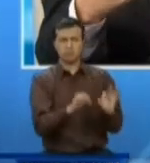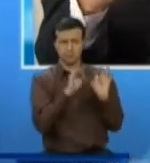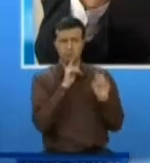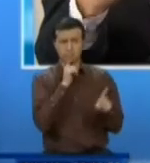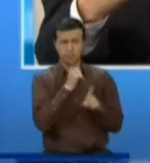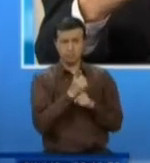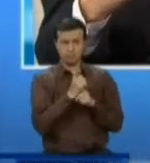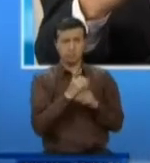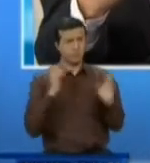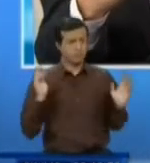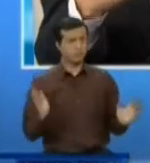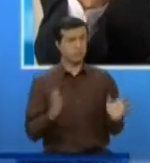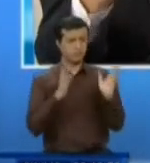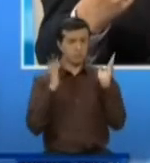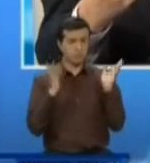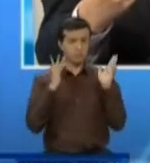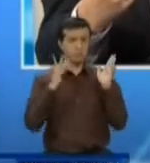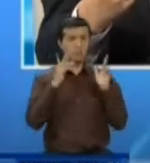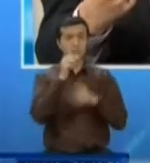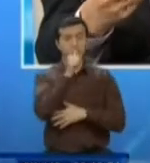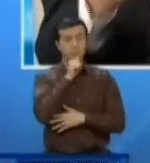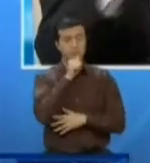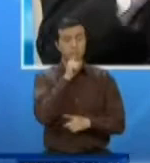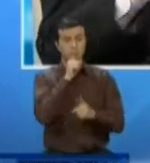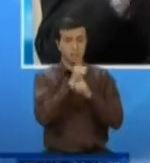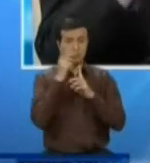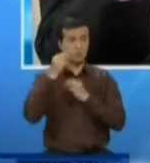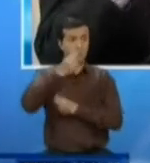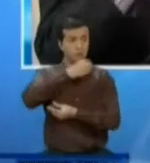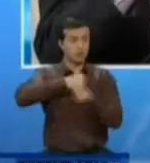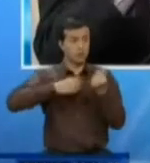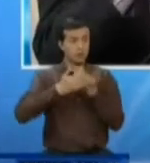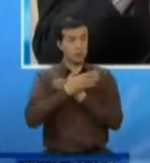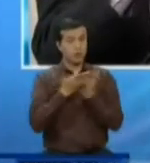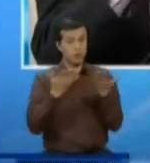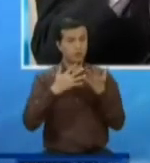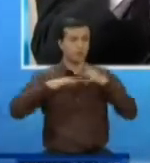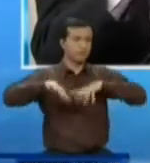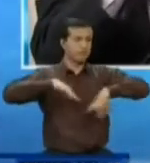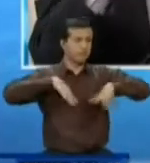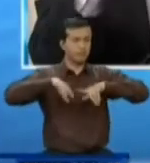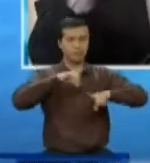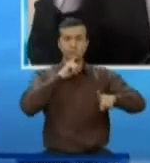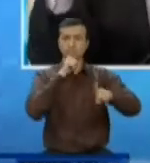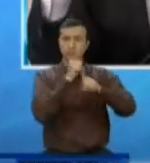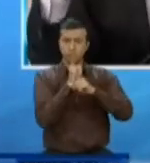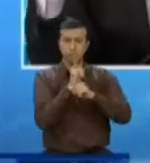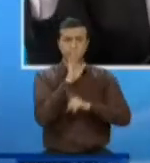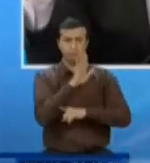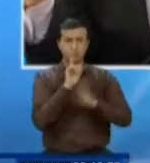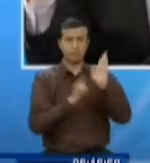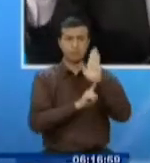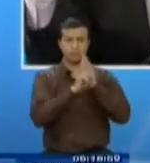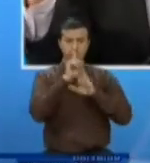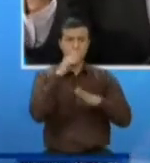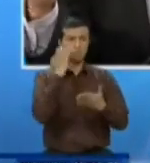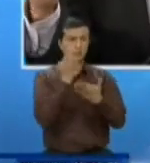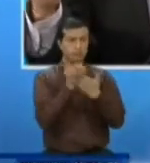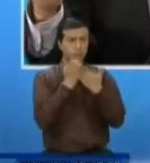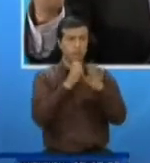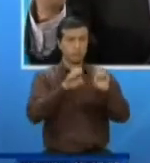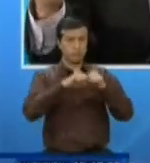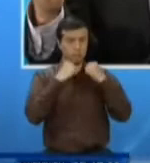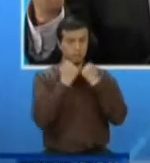para incentivar al sector privado a que se enganche en esta dinámica de desarrollo económico y social del país